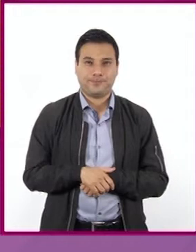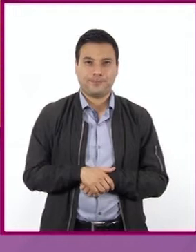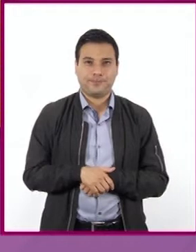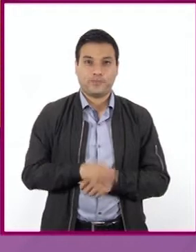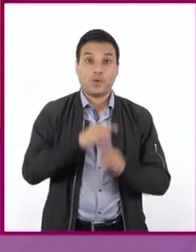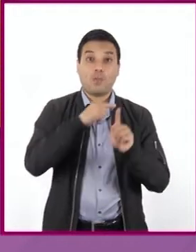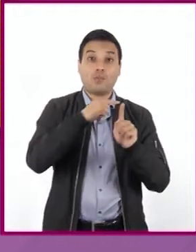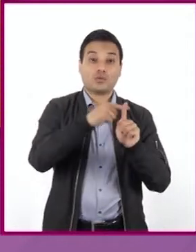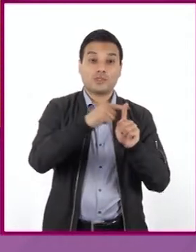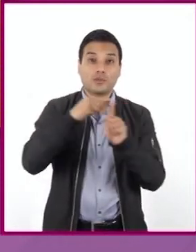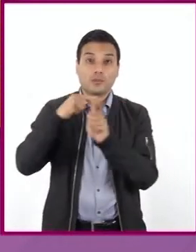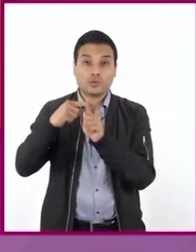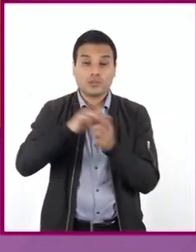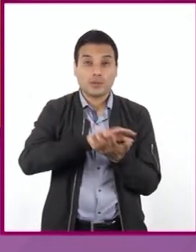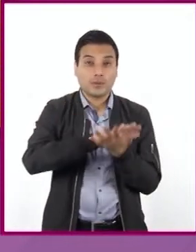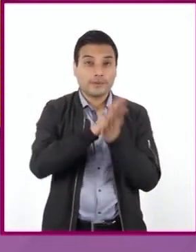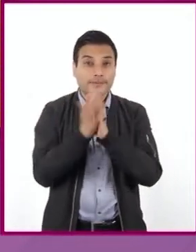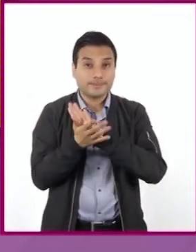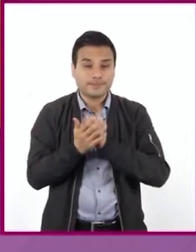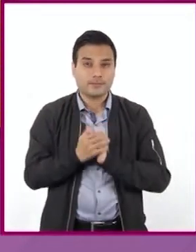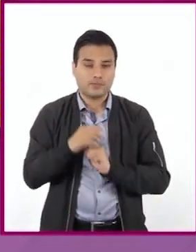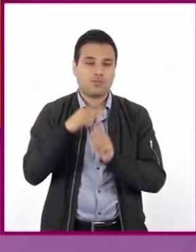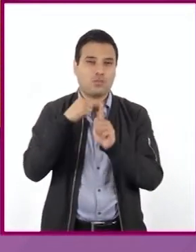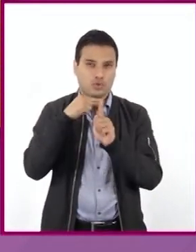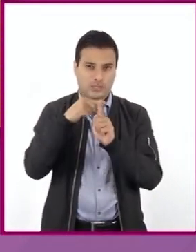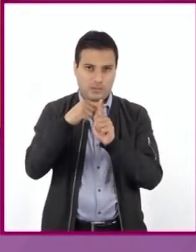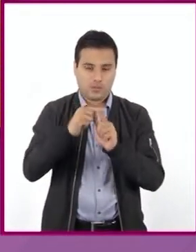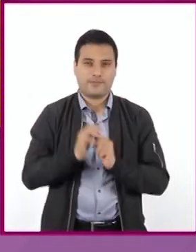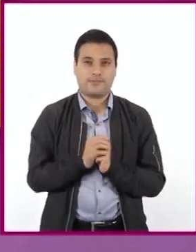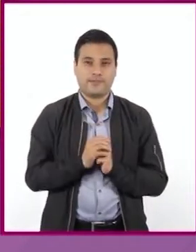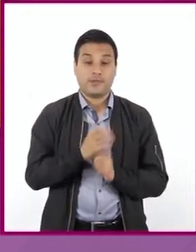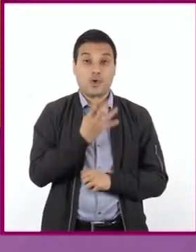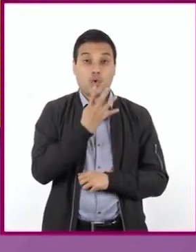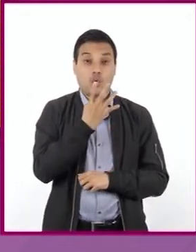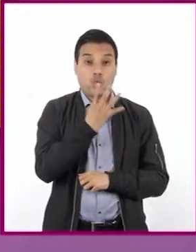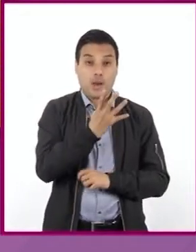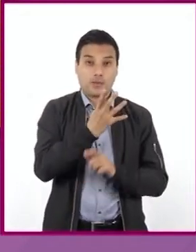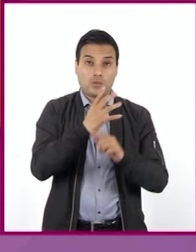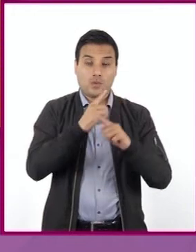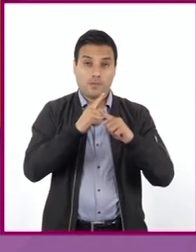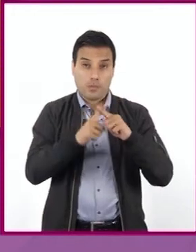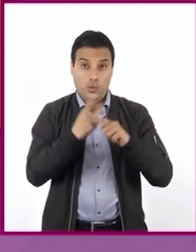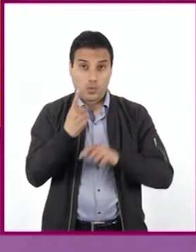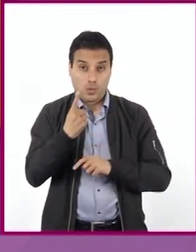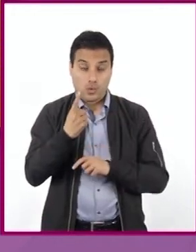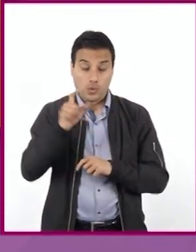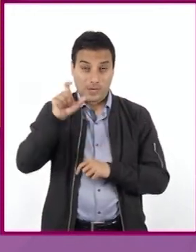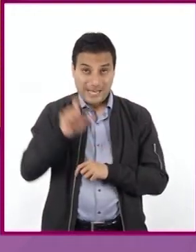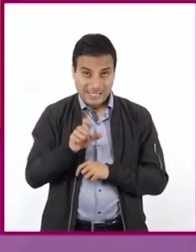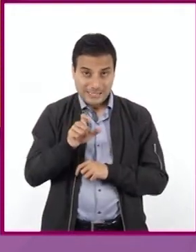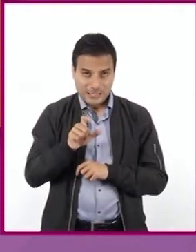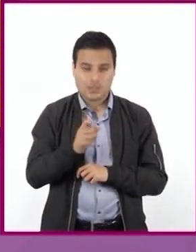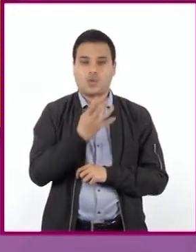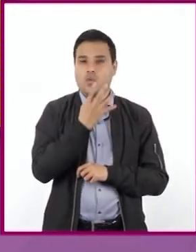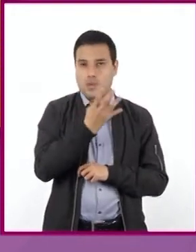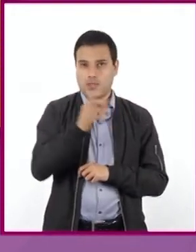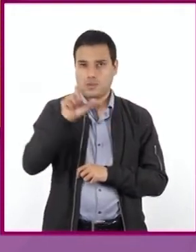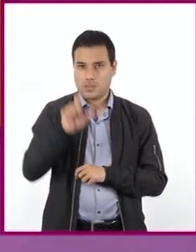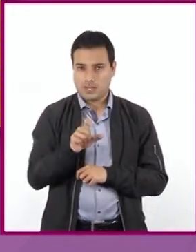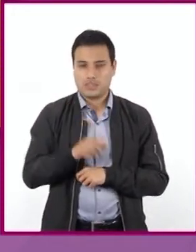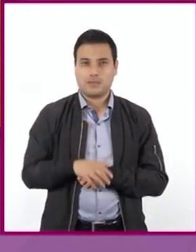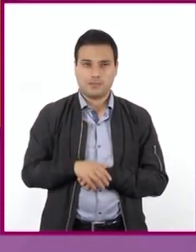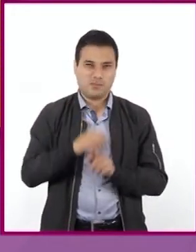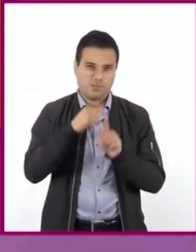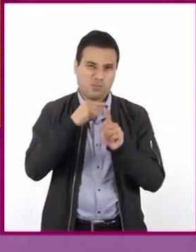Positivo por positivo es positivo. 4 por 1x igual a 4x.